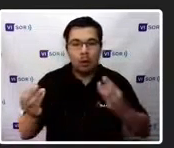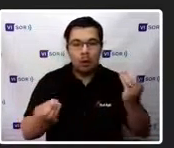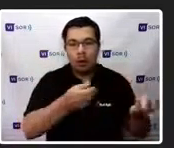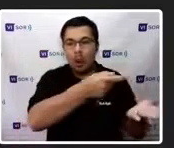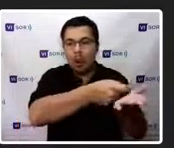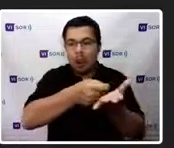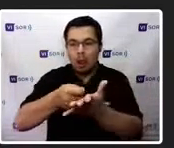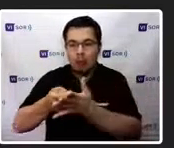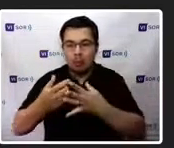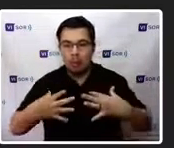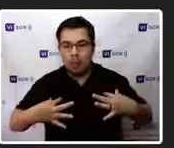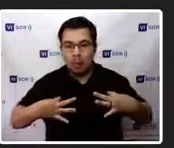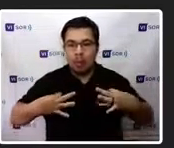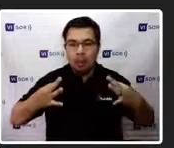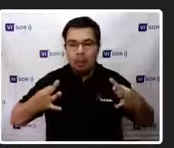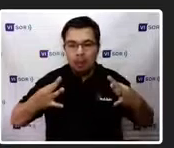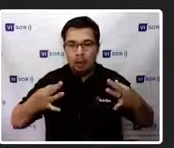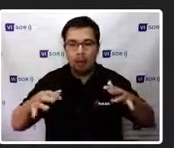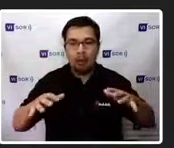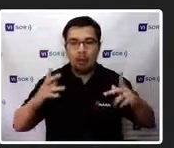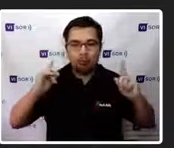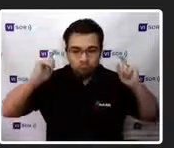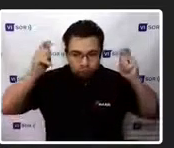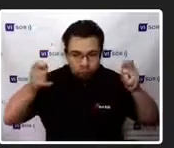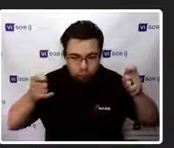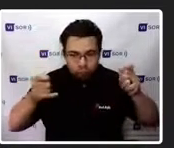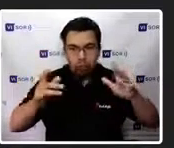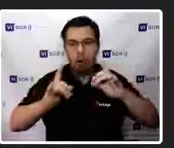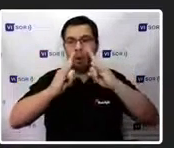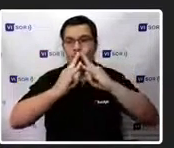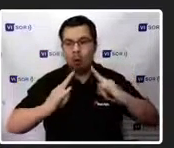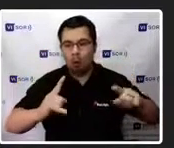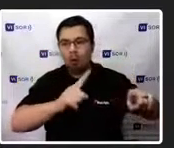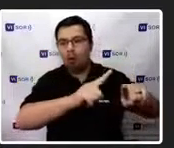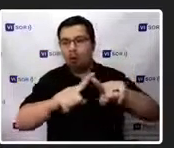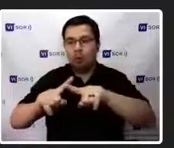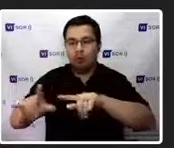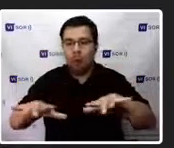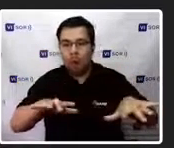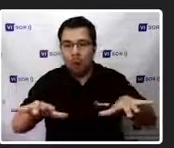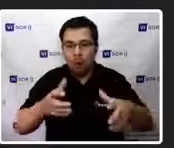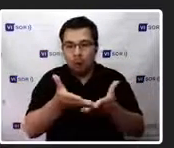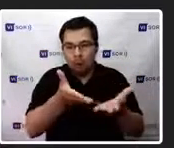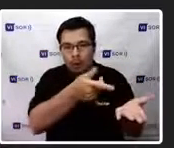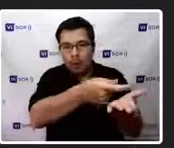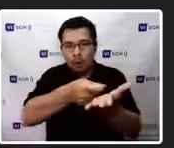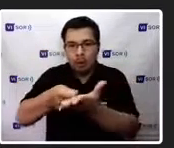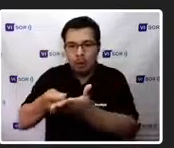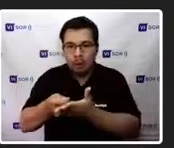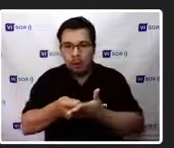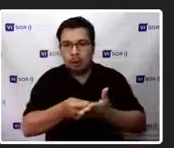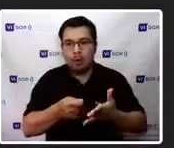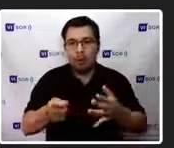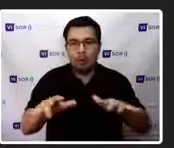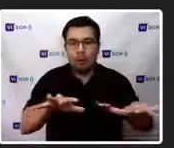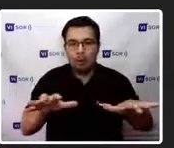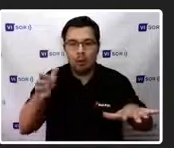equipamiento necesario para que puedan, ¿no es cierto?, hacer sus actividades prácticas. ¿Ya? Así es que eso.